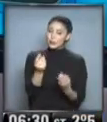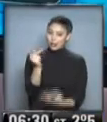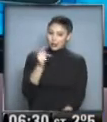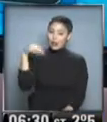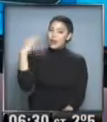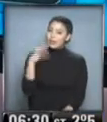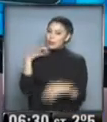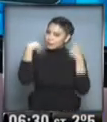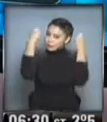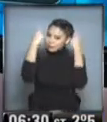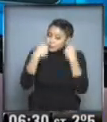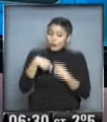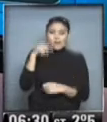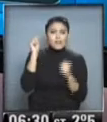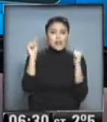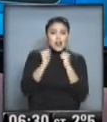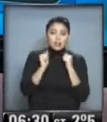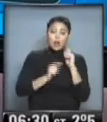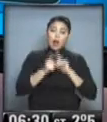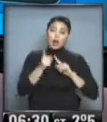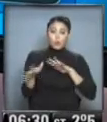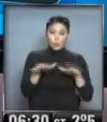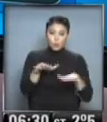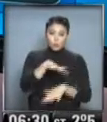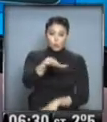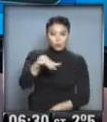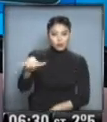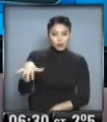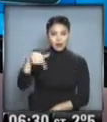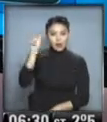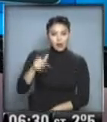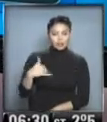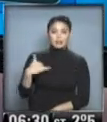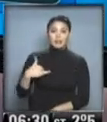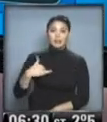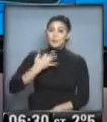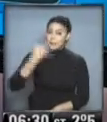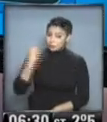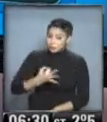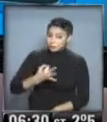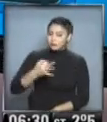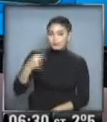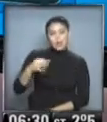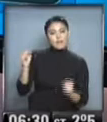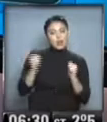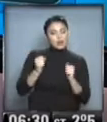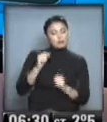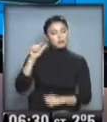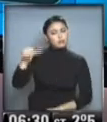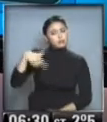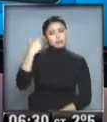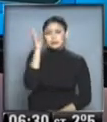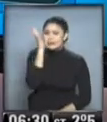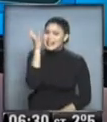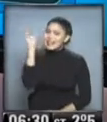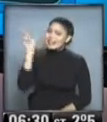buen abrigo. Porque hace frío y en algunas zonas del país realmente el frío se vino con todo